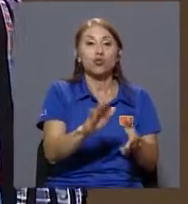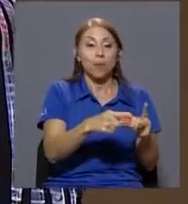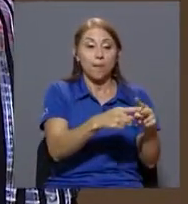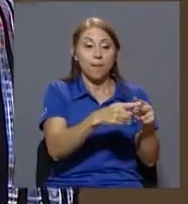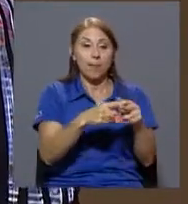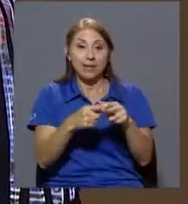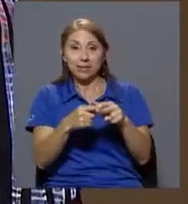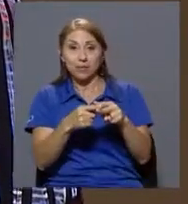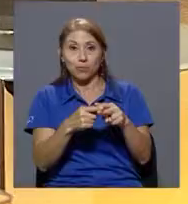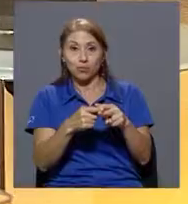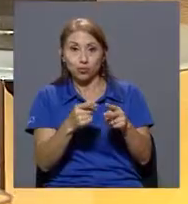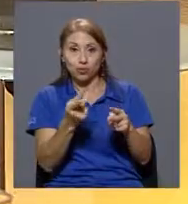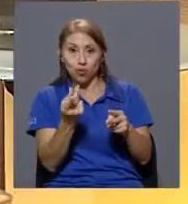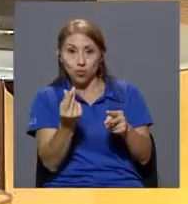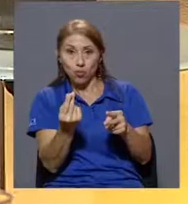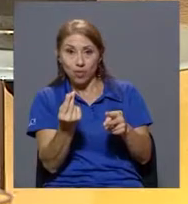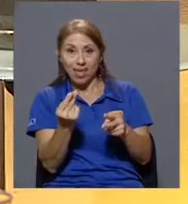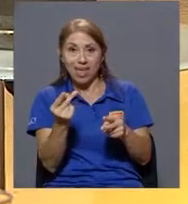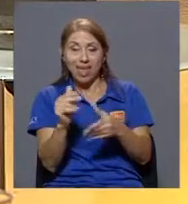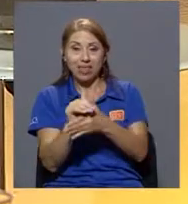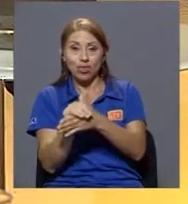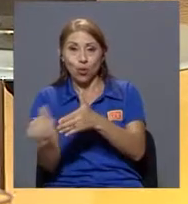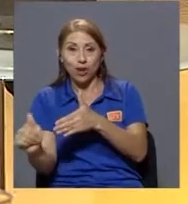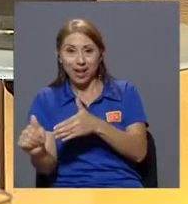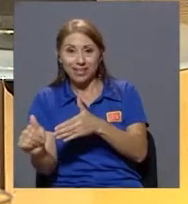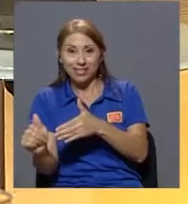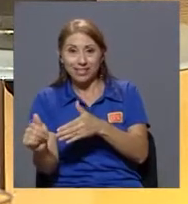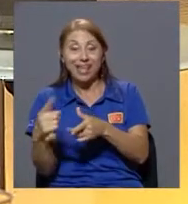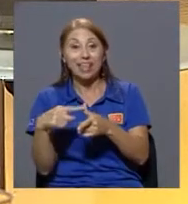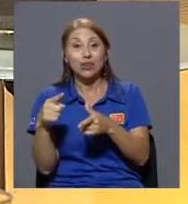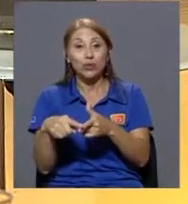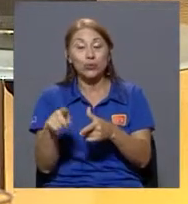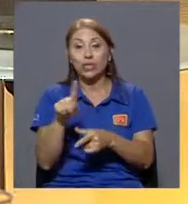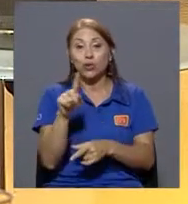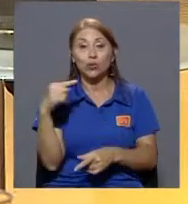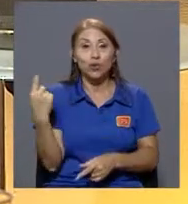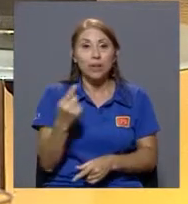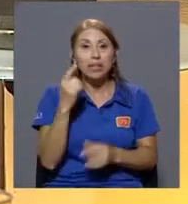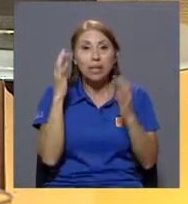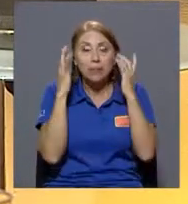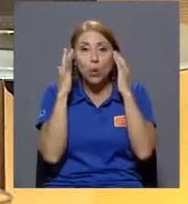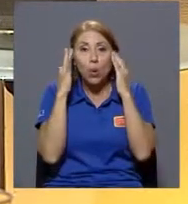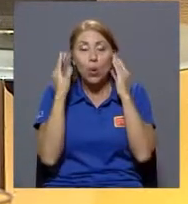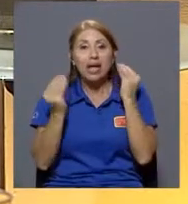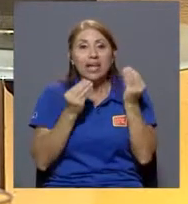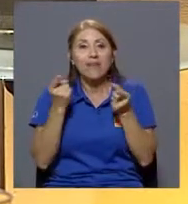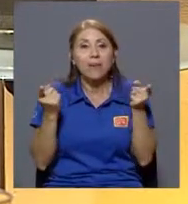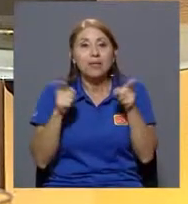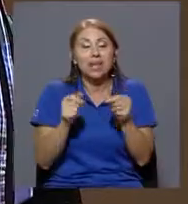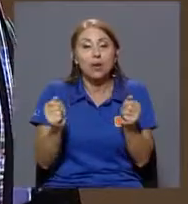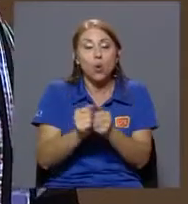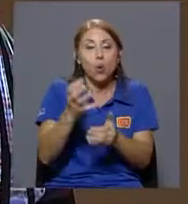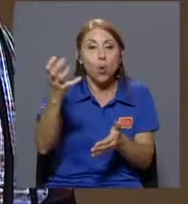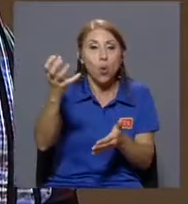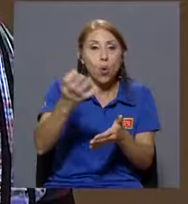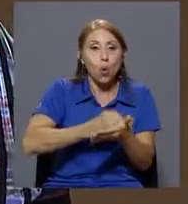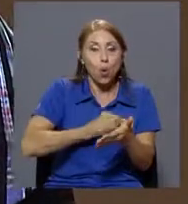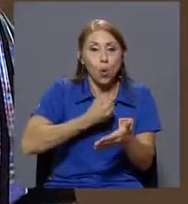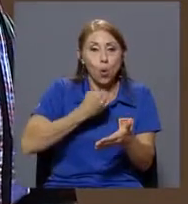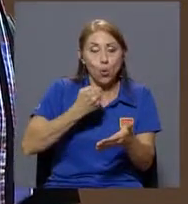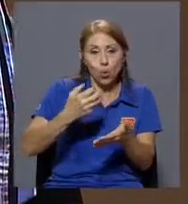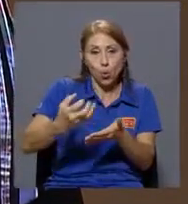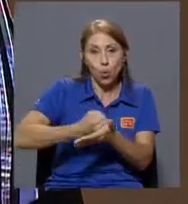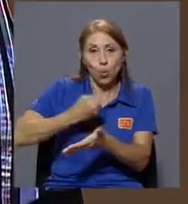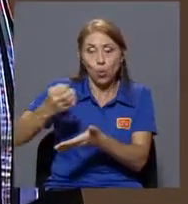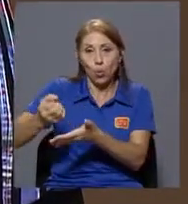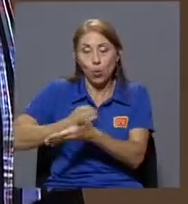en dólares. Así que no es solo una preocupación de lo que suceda con la tasa de interés, sino lo que suceda